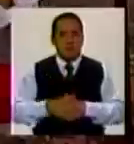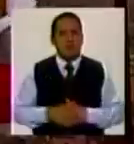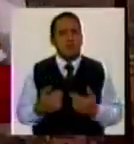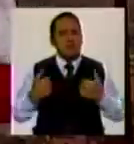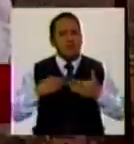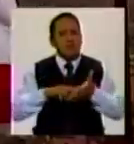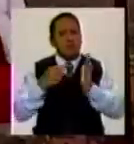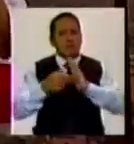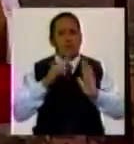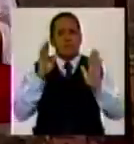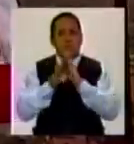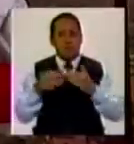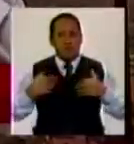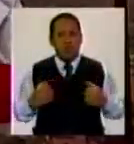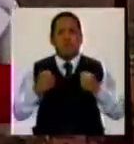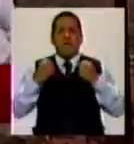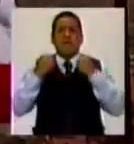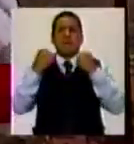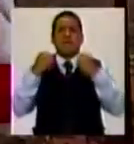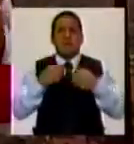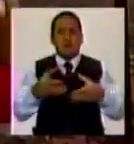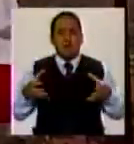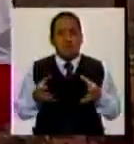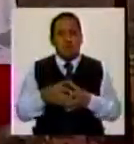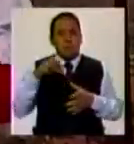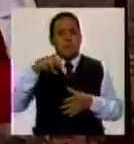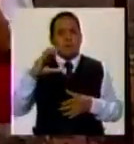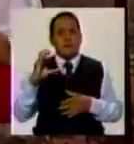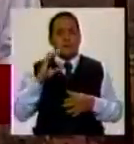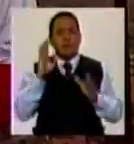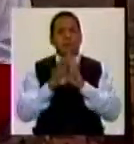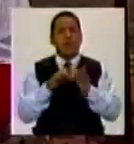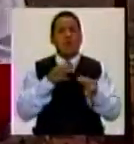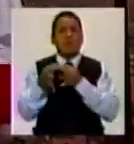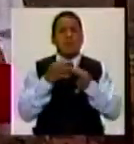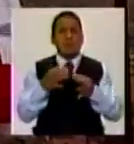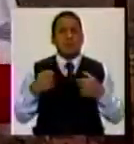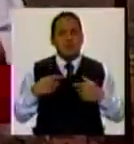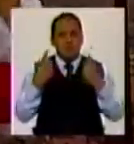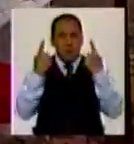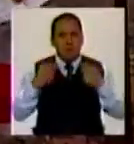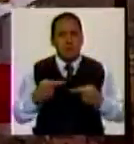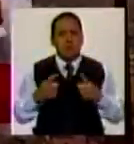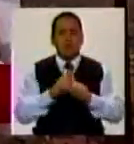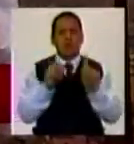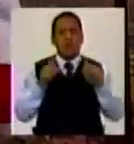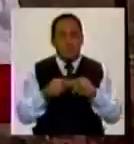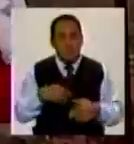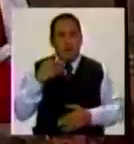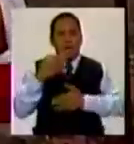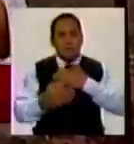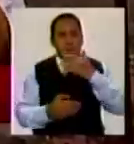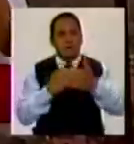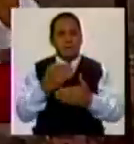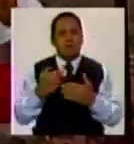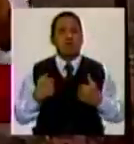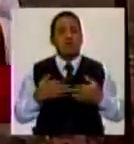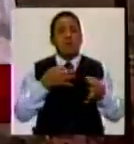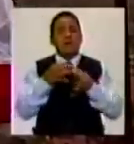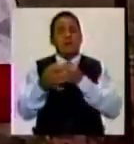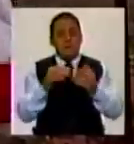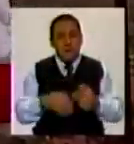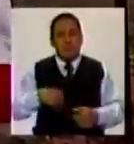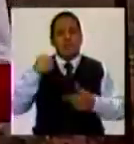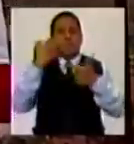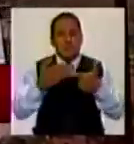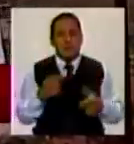ido solamente a defender a nuestros regidores, como algunos sostienen que es nuestra agenda encubierta, hemos ido más allá. Dejo eso para el siguiente